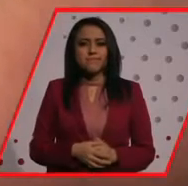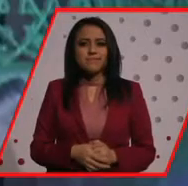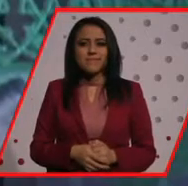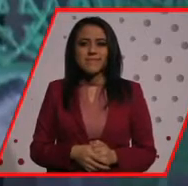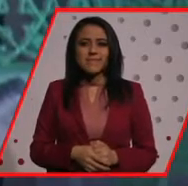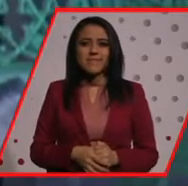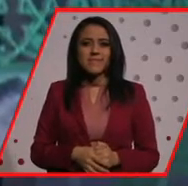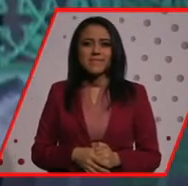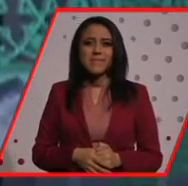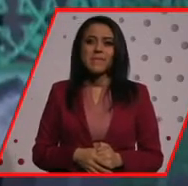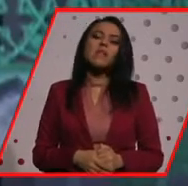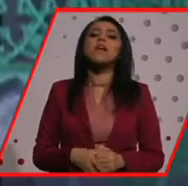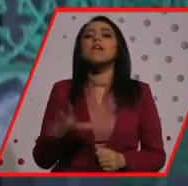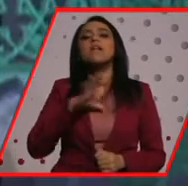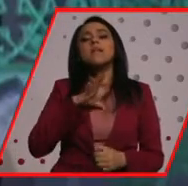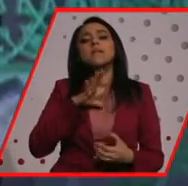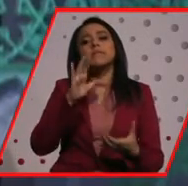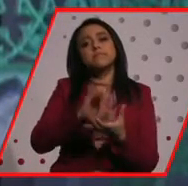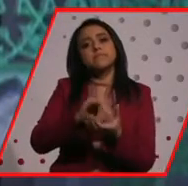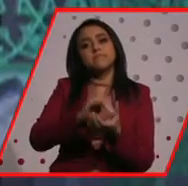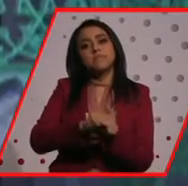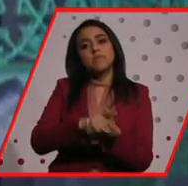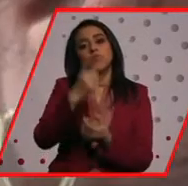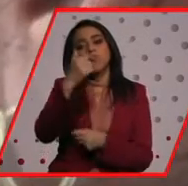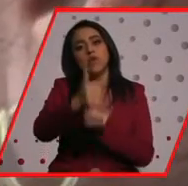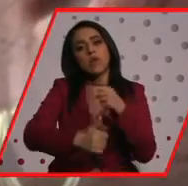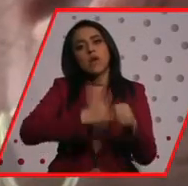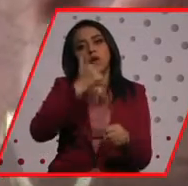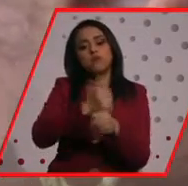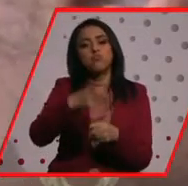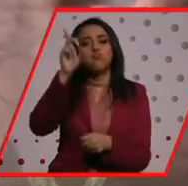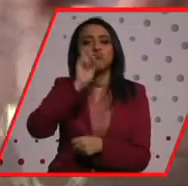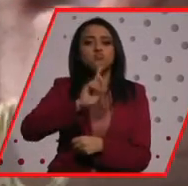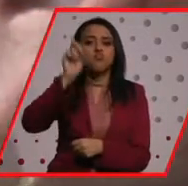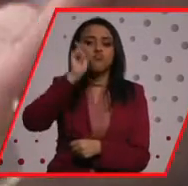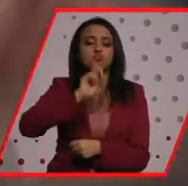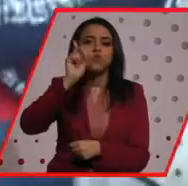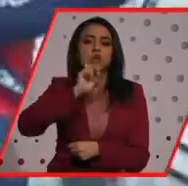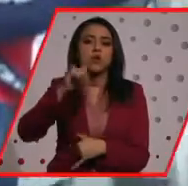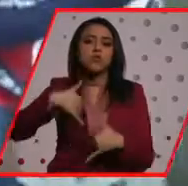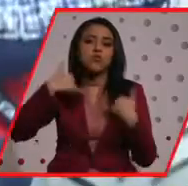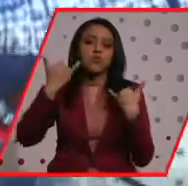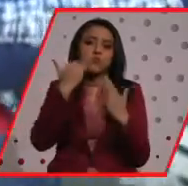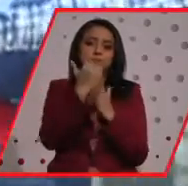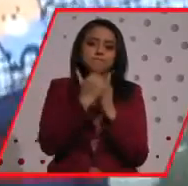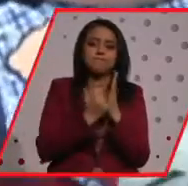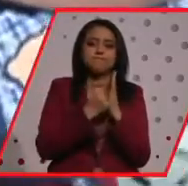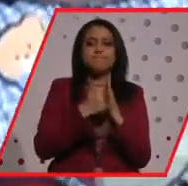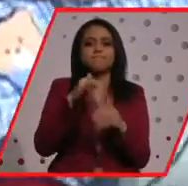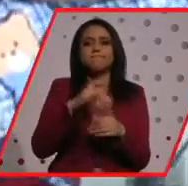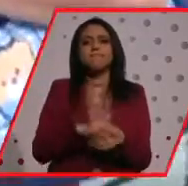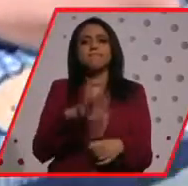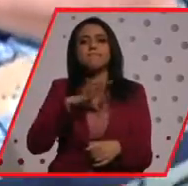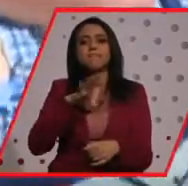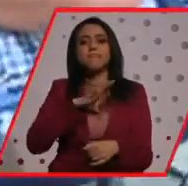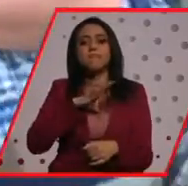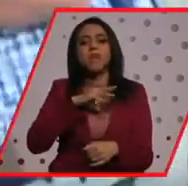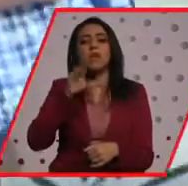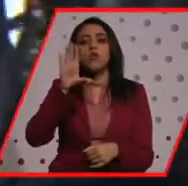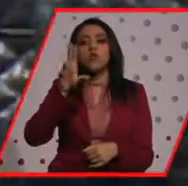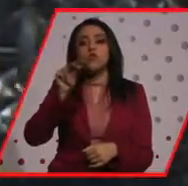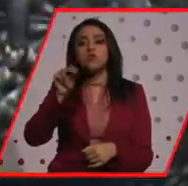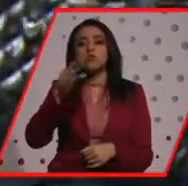consternación, sino que de los matrimonios realizados en un año, la mujer era menor de edad y en el 89% de estas uniones